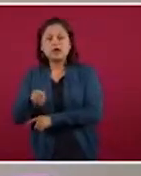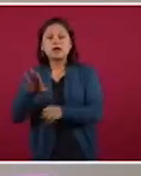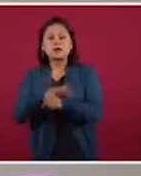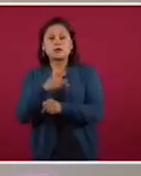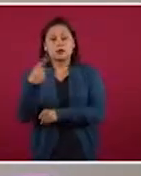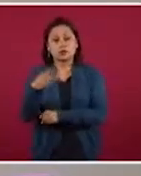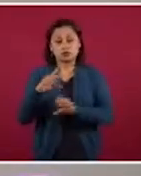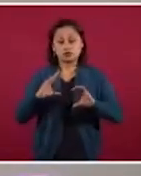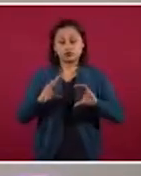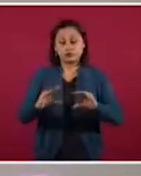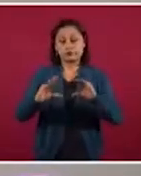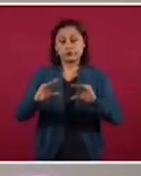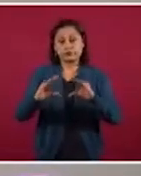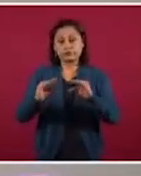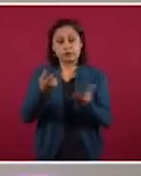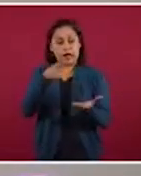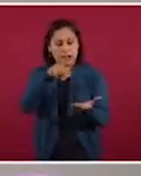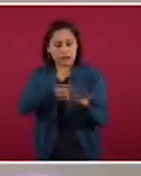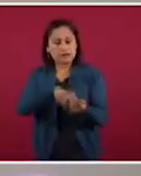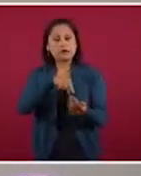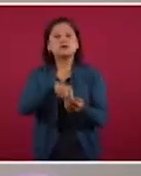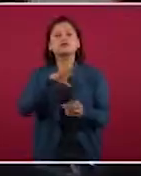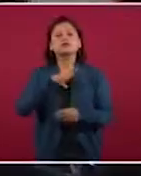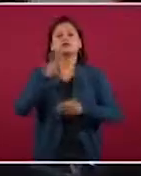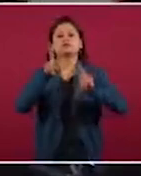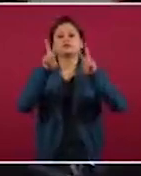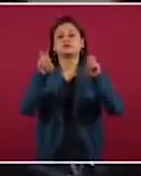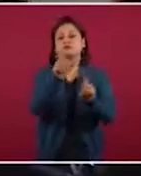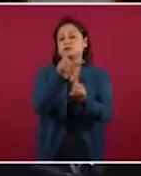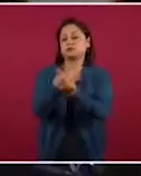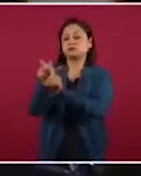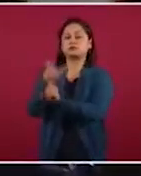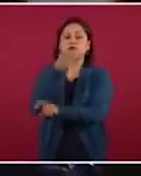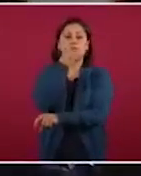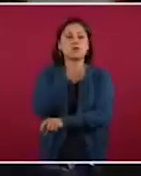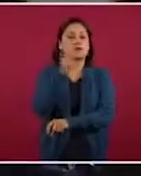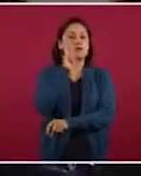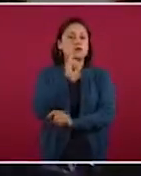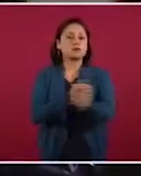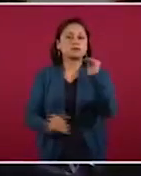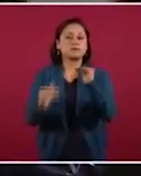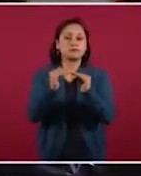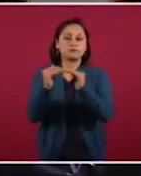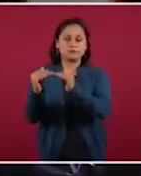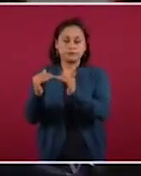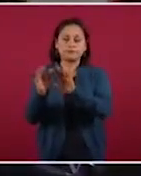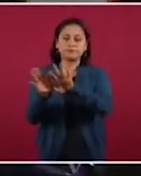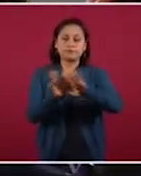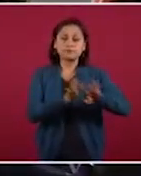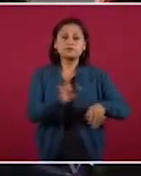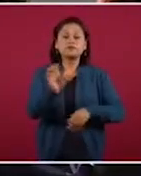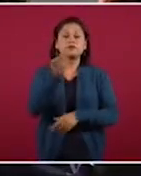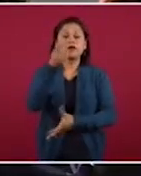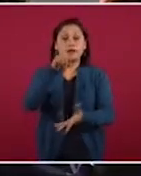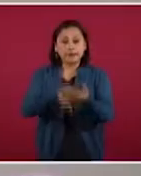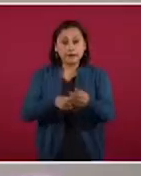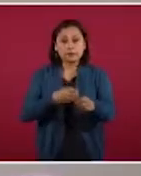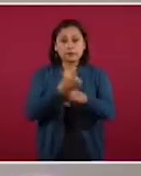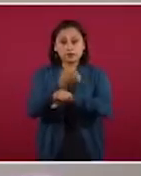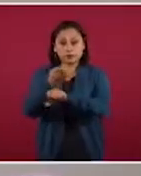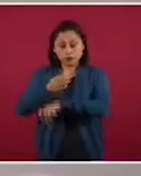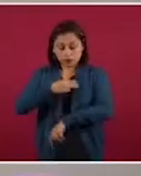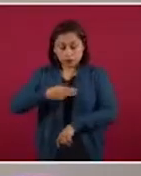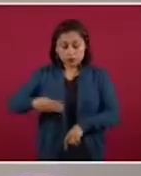este sentido es particularmente intenso. En el ámbito municipal se busca formar e